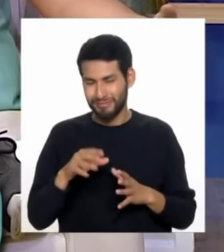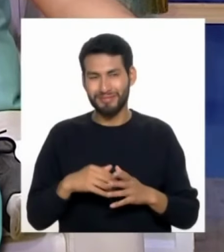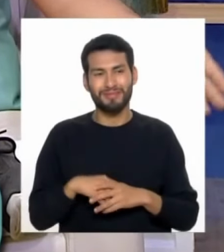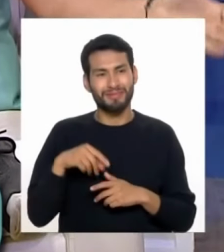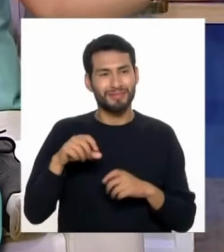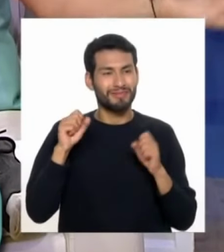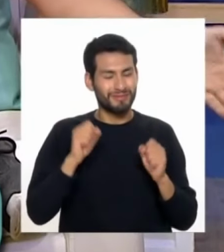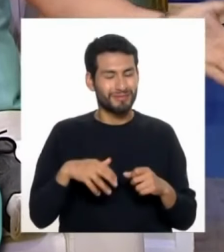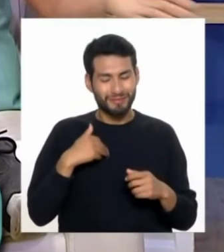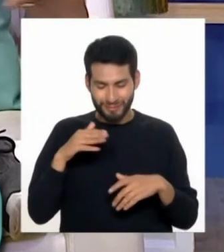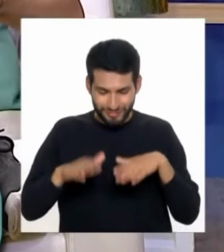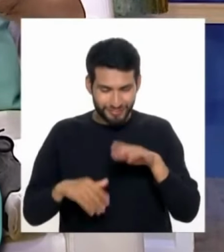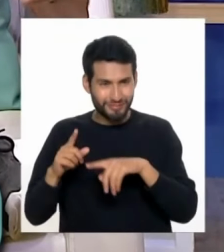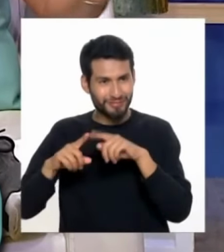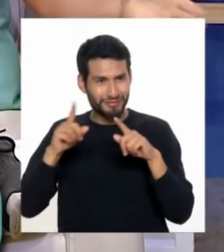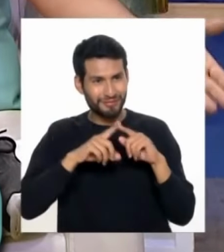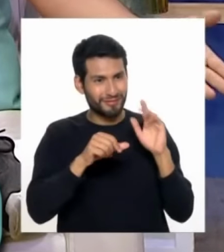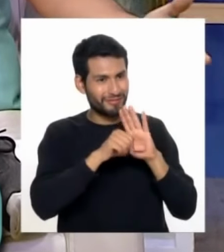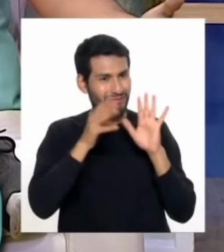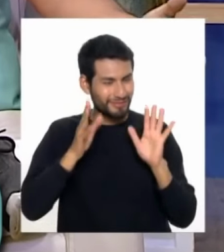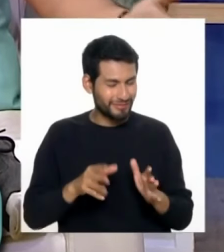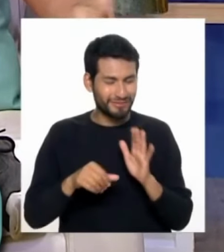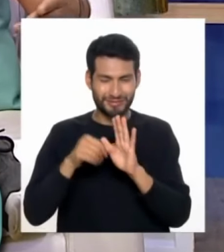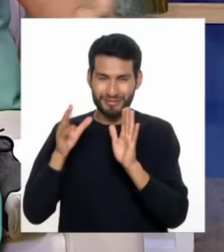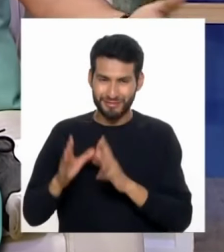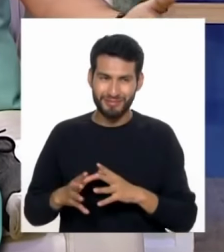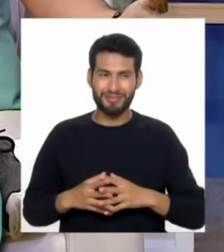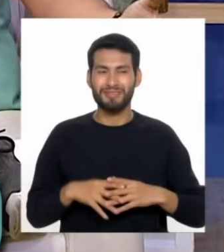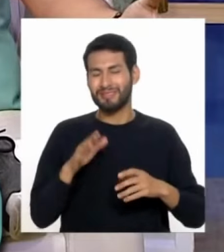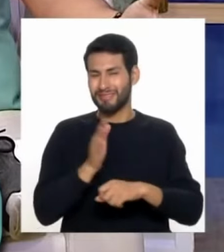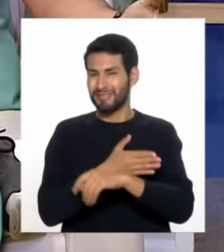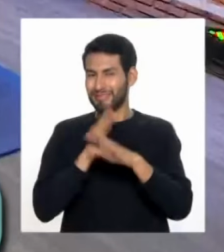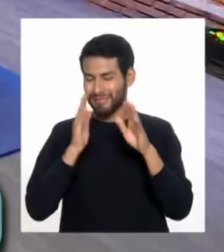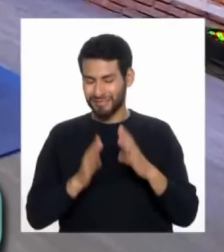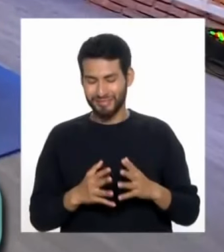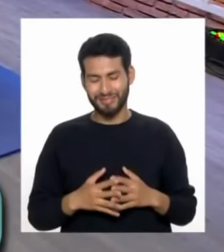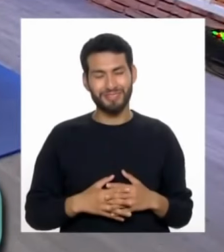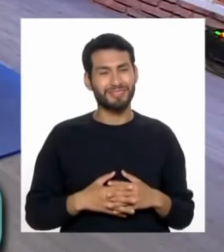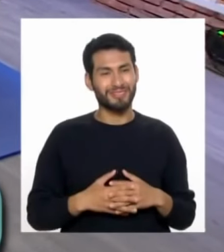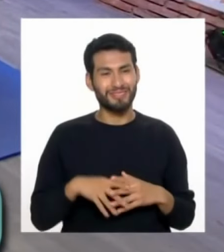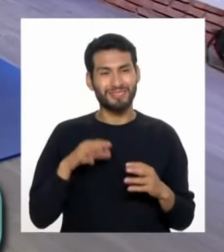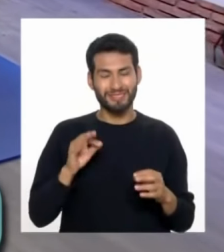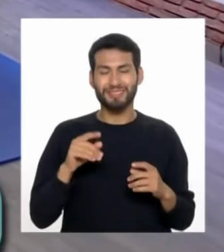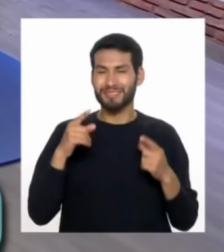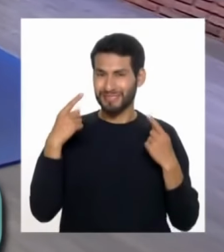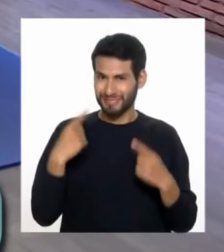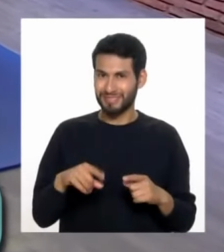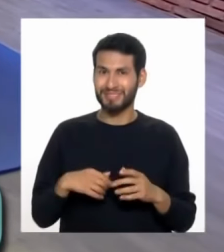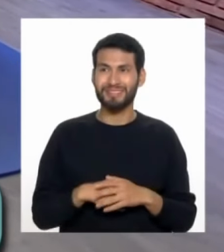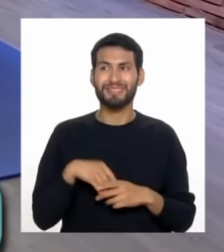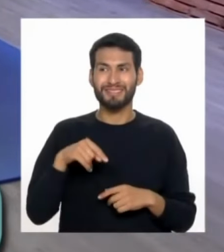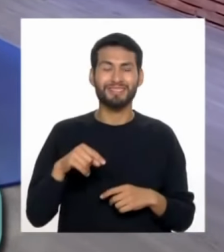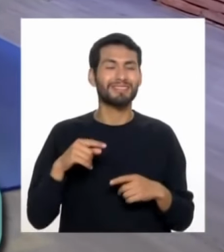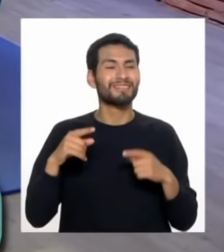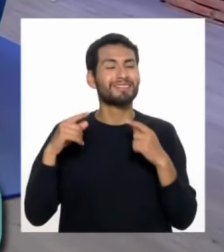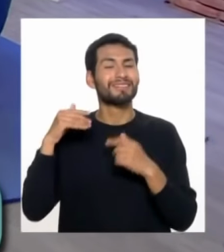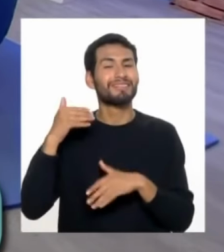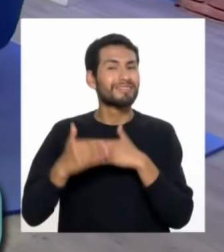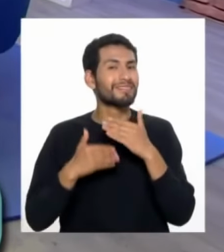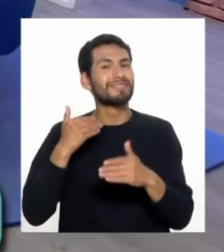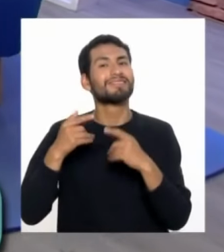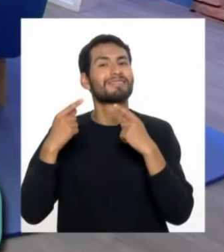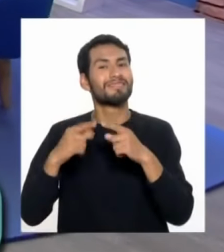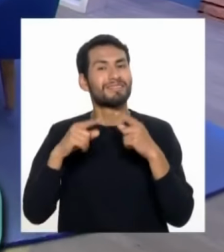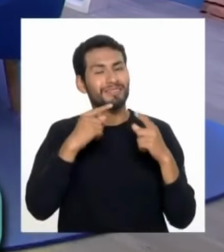tener la oportunidad de tocar con diferentes artistas y cantantes. Y es lo mismo que pasa, ¿no? Es como que va pasando